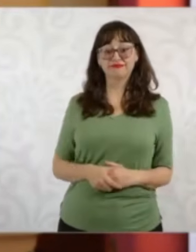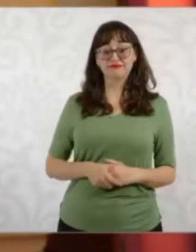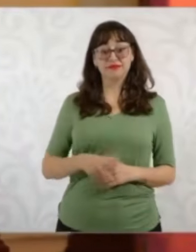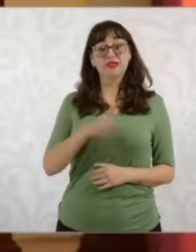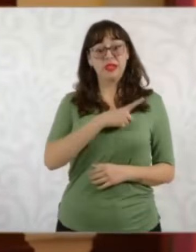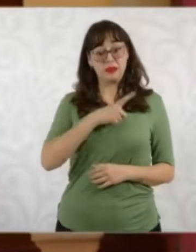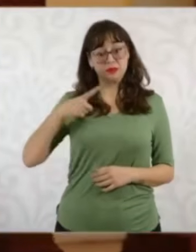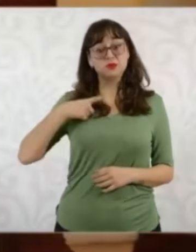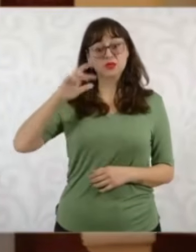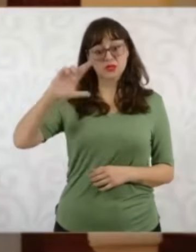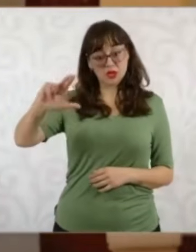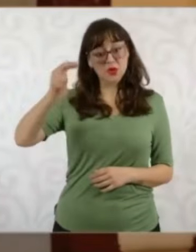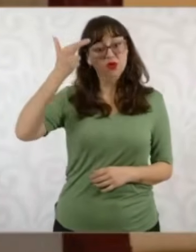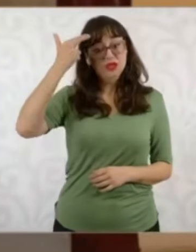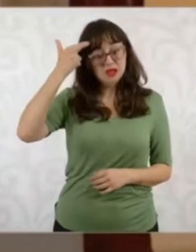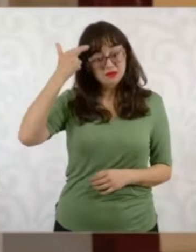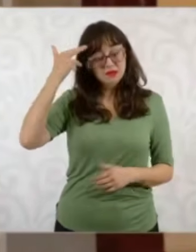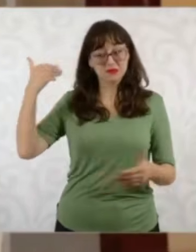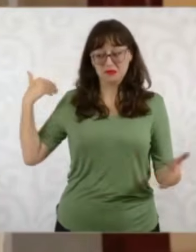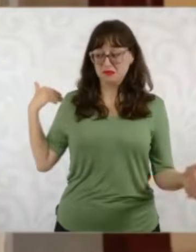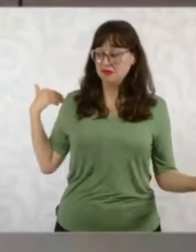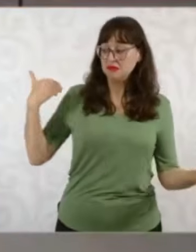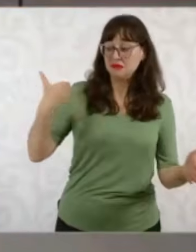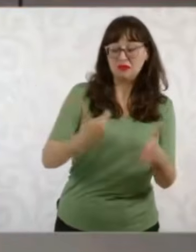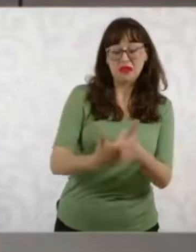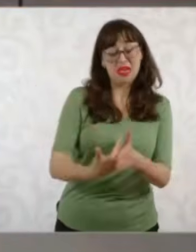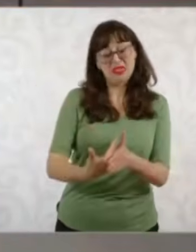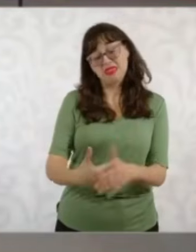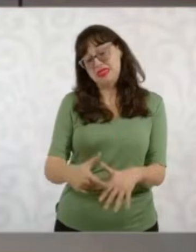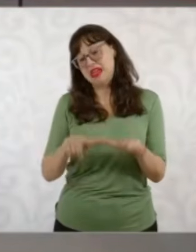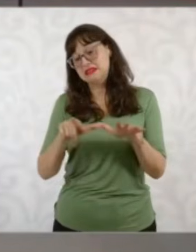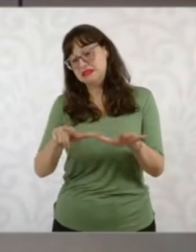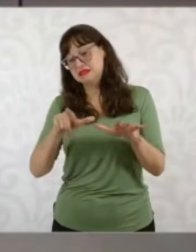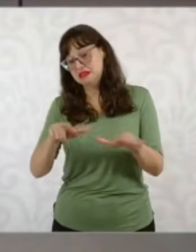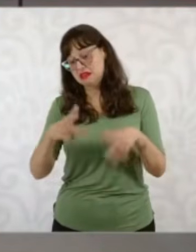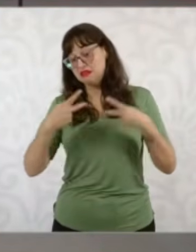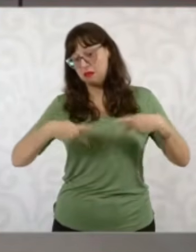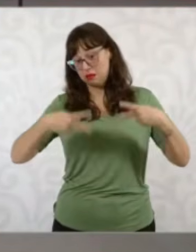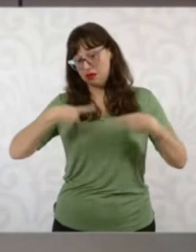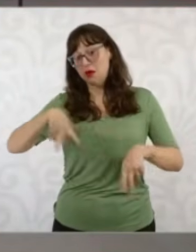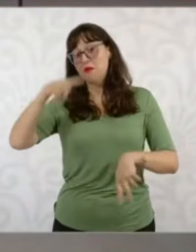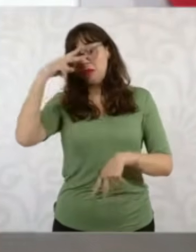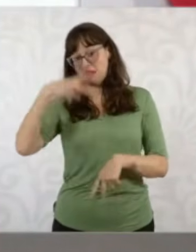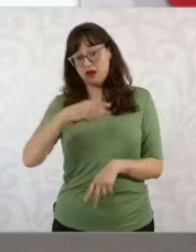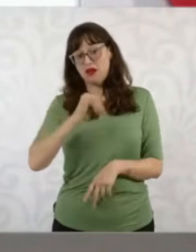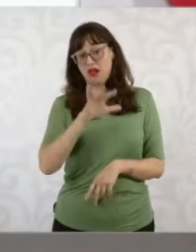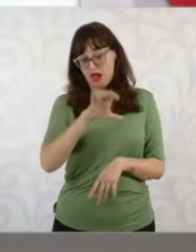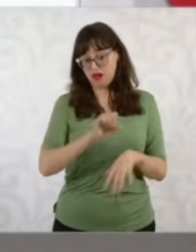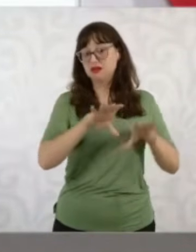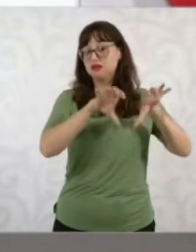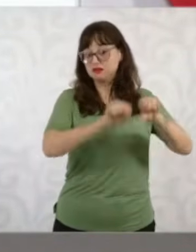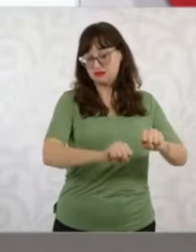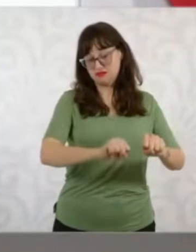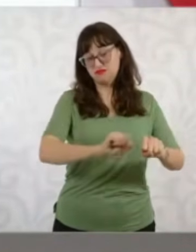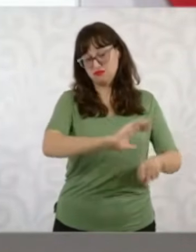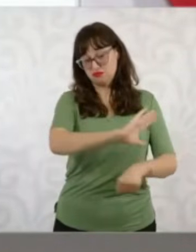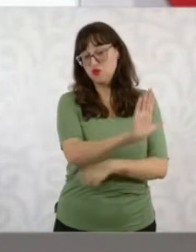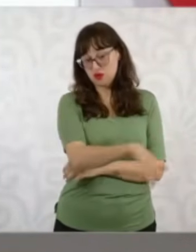que 17 paisanos mexicanos han perdido la vida por las políticas impulsadas por ICE.